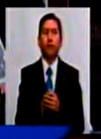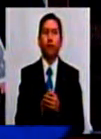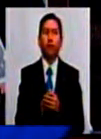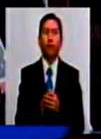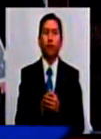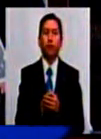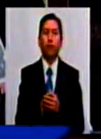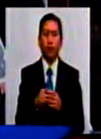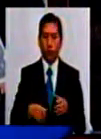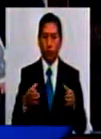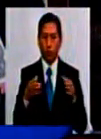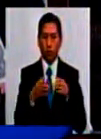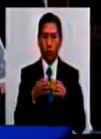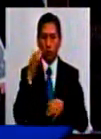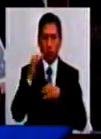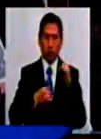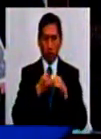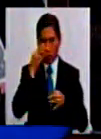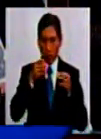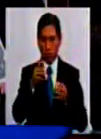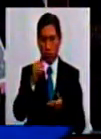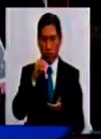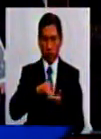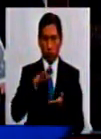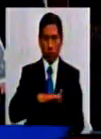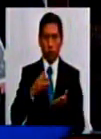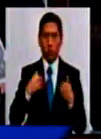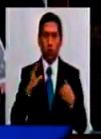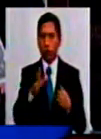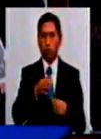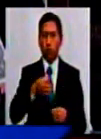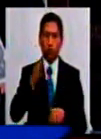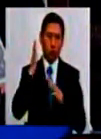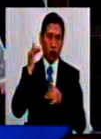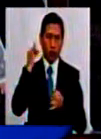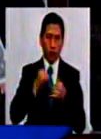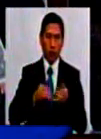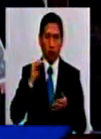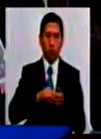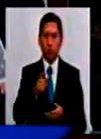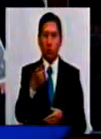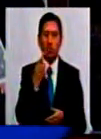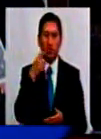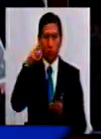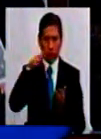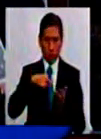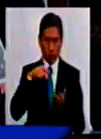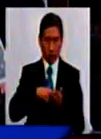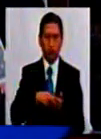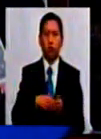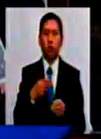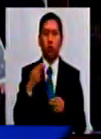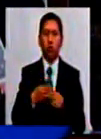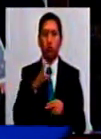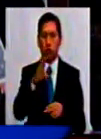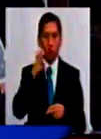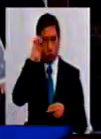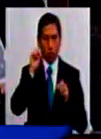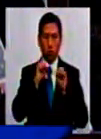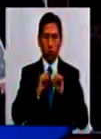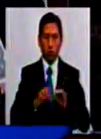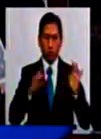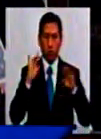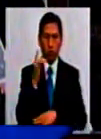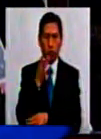La Corte toma nota de los alegatos finales que acaba de leer en nombre del Estado